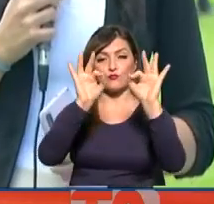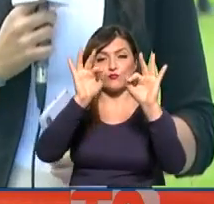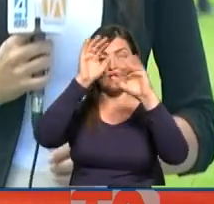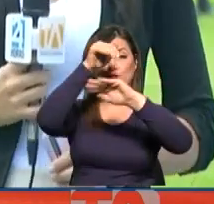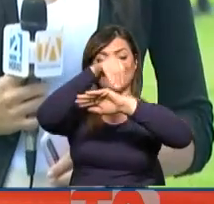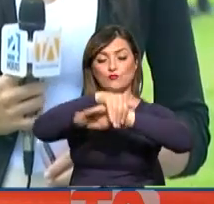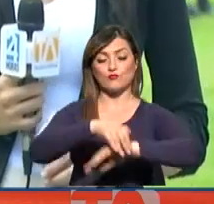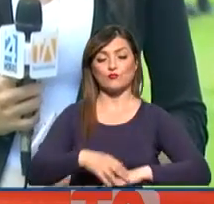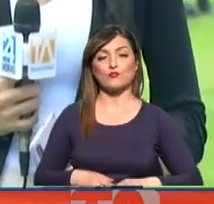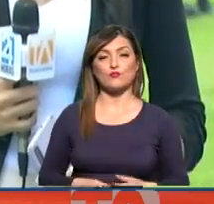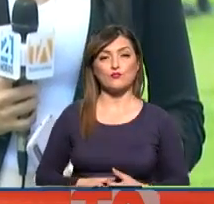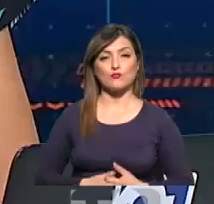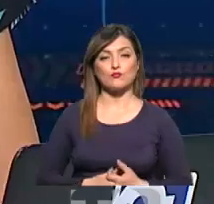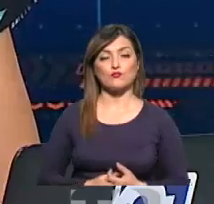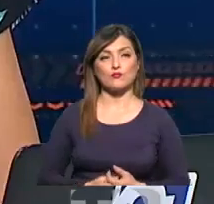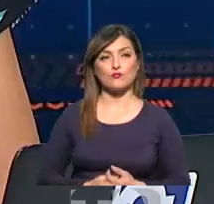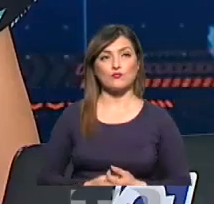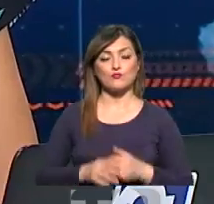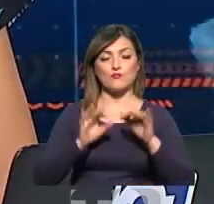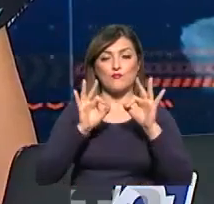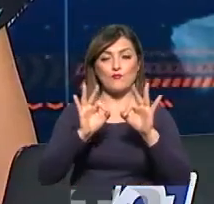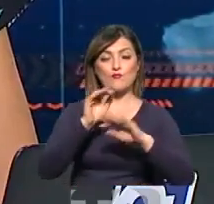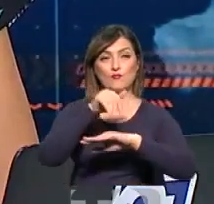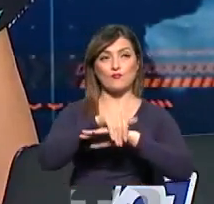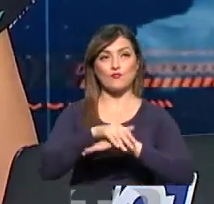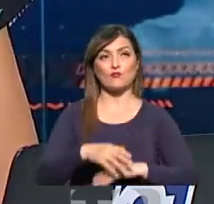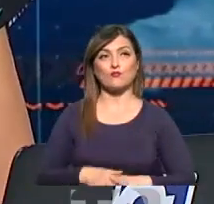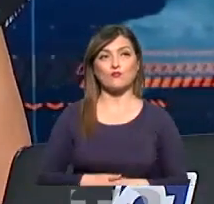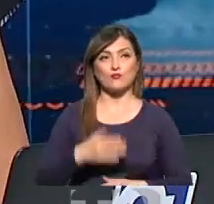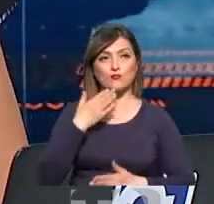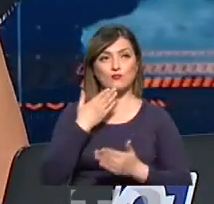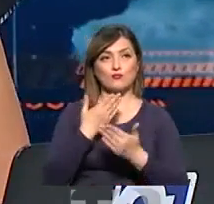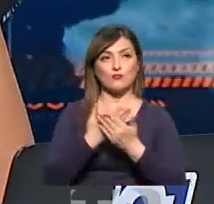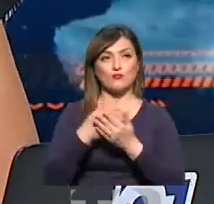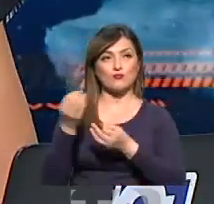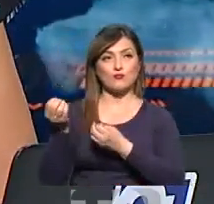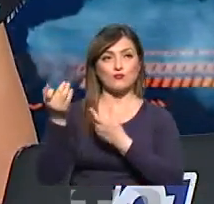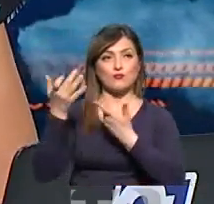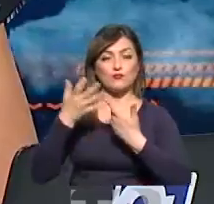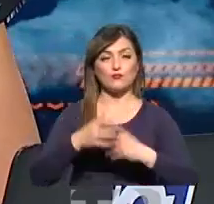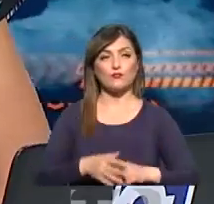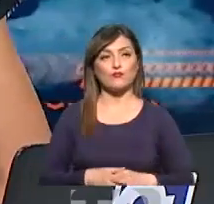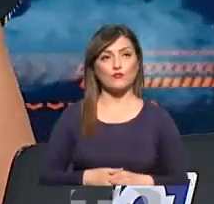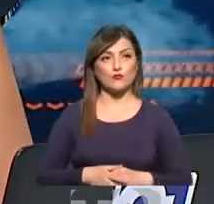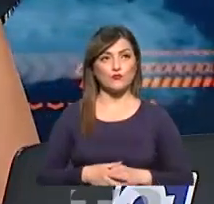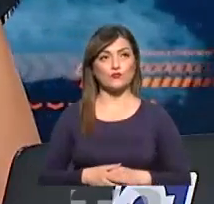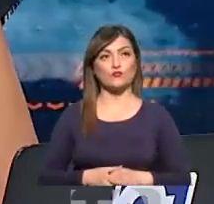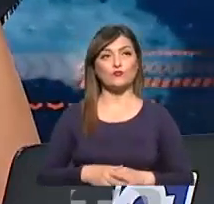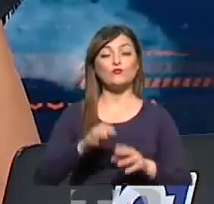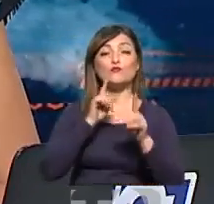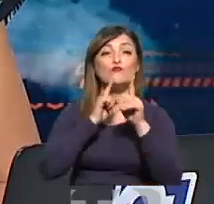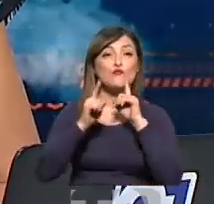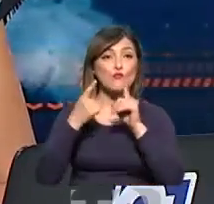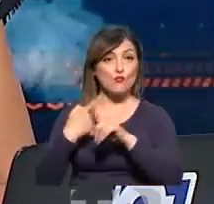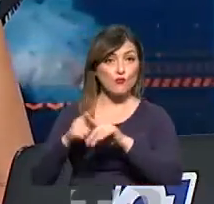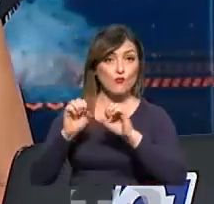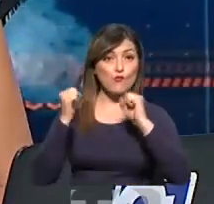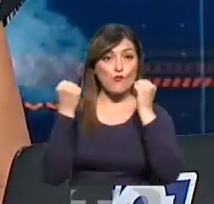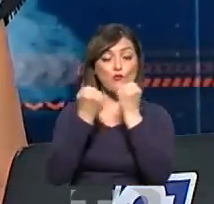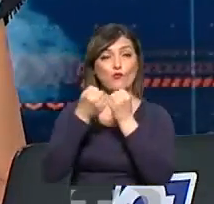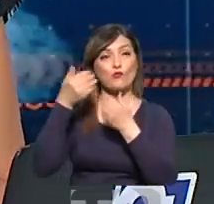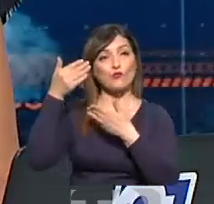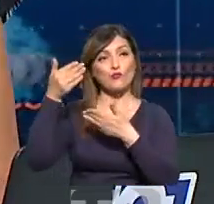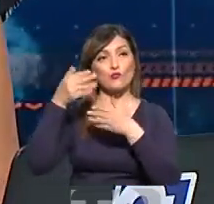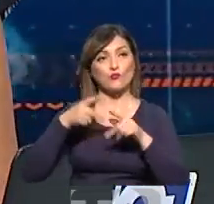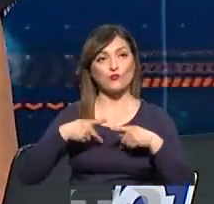tarde. Excelente tarde también para ti, Daniela. Muchísimas gracias. Tender vías de diálogo con sectores sociales y políticos